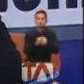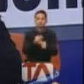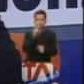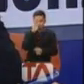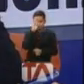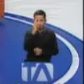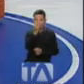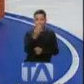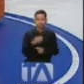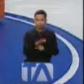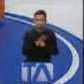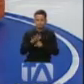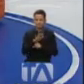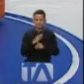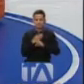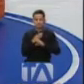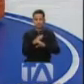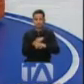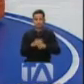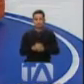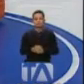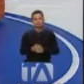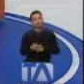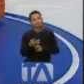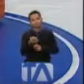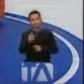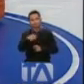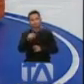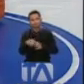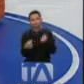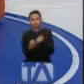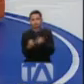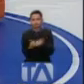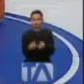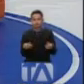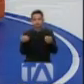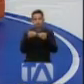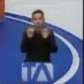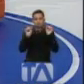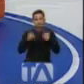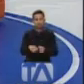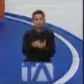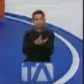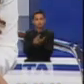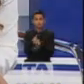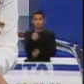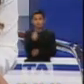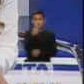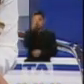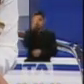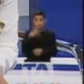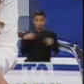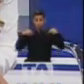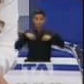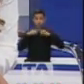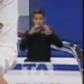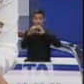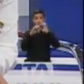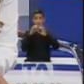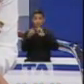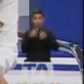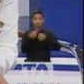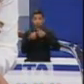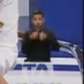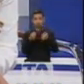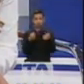de violencia. Daniela, espero que le sigan dando el apoyo que usted se merece con esas iniciativas buenas, que por lo menos desde aquí, desde los medios de comunicación, definitivamente